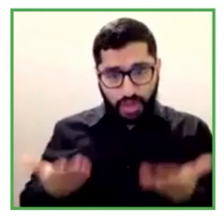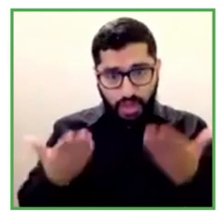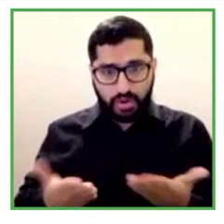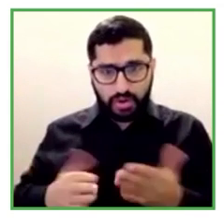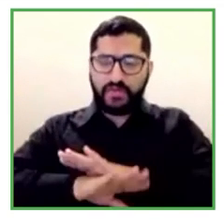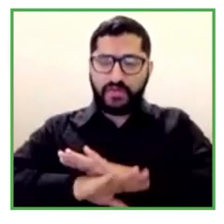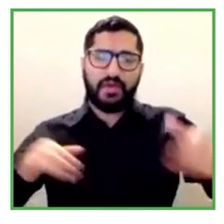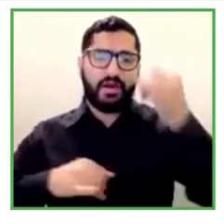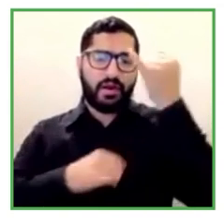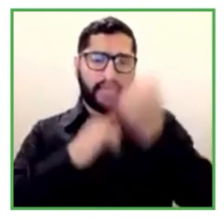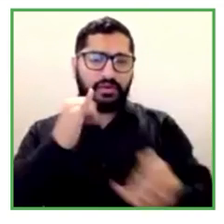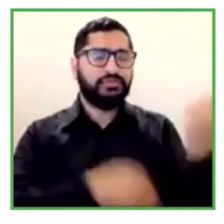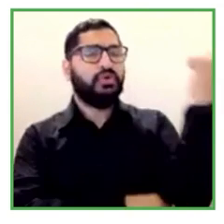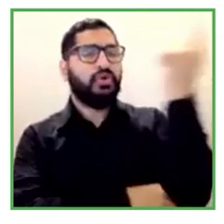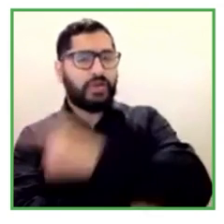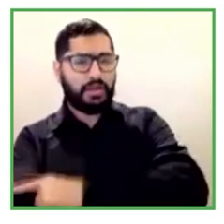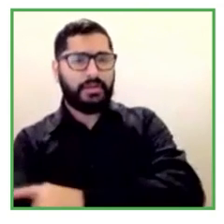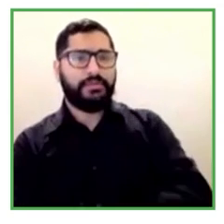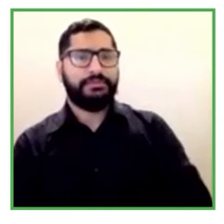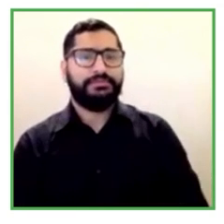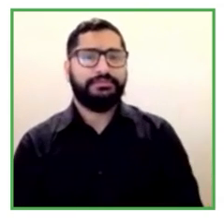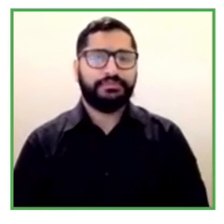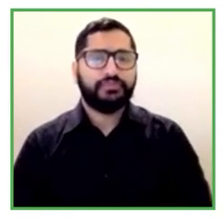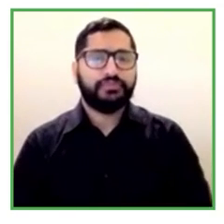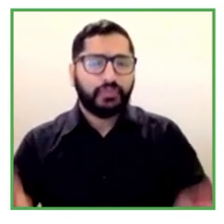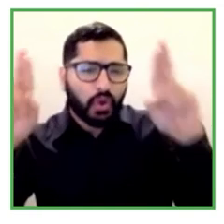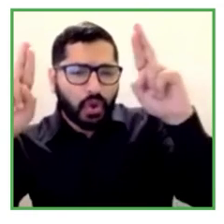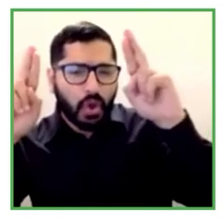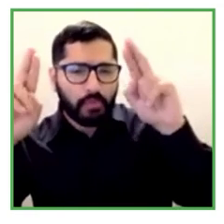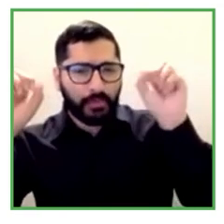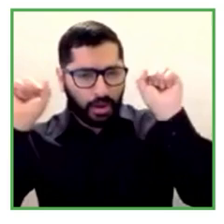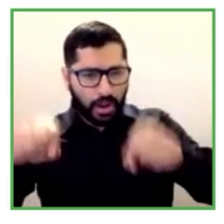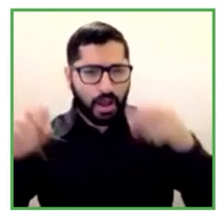Espero verlas a todas, a todos,